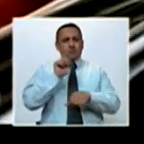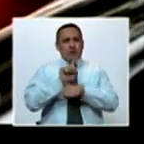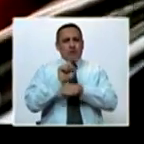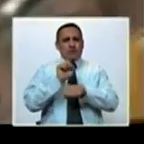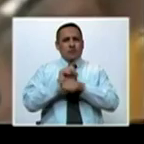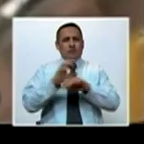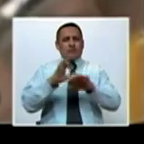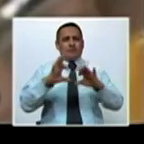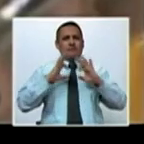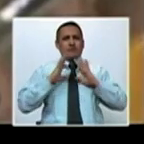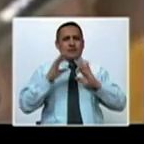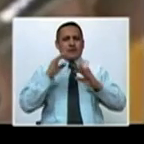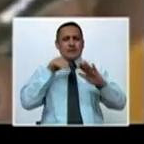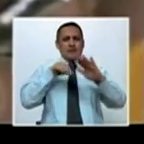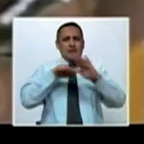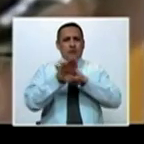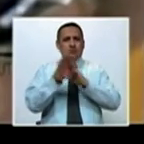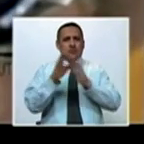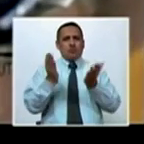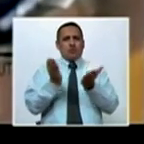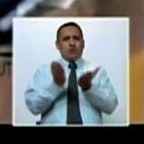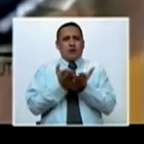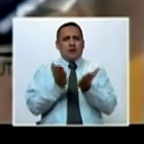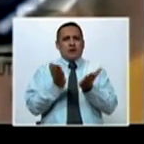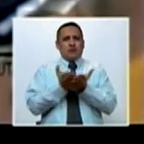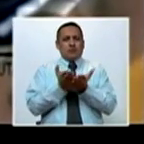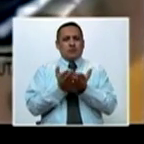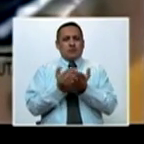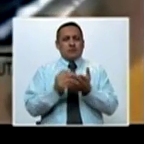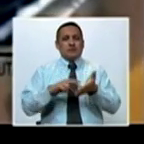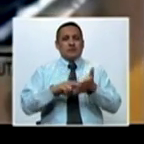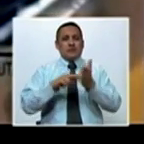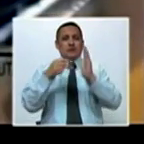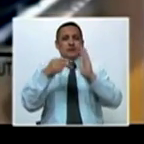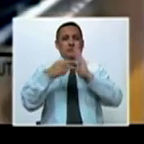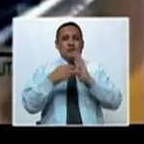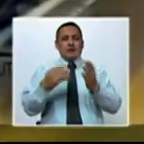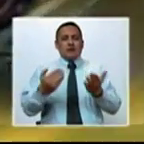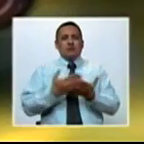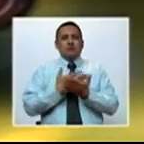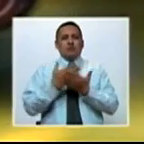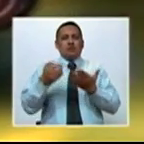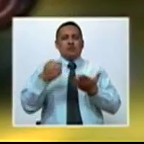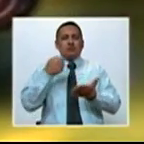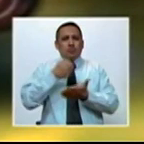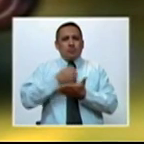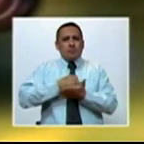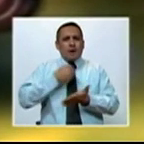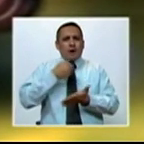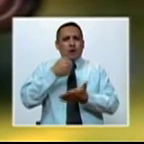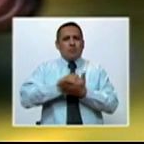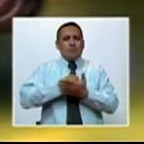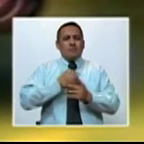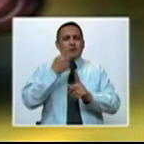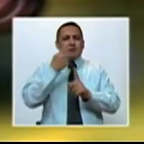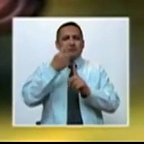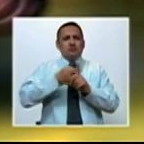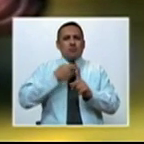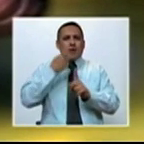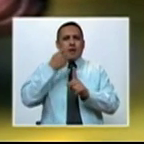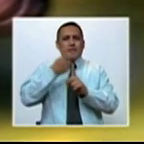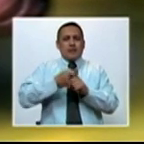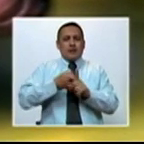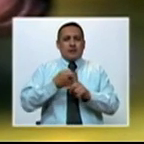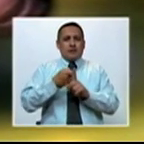educación física en un centro educativo. Esto es, su remuneración